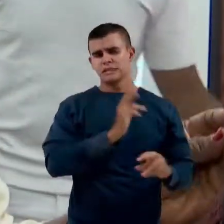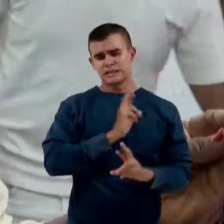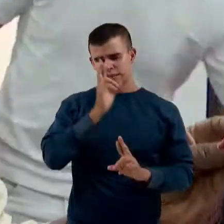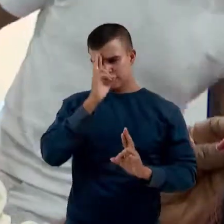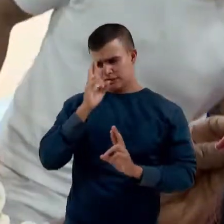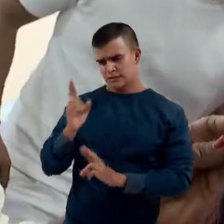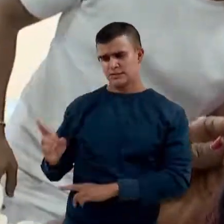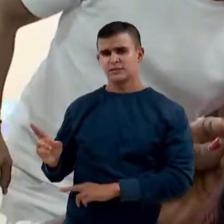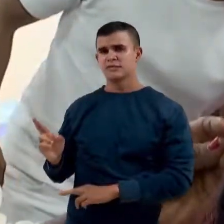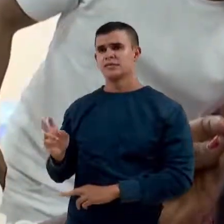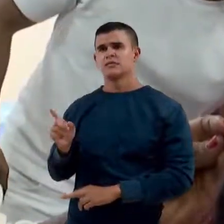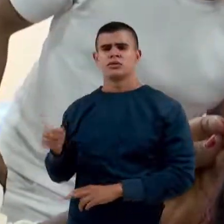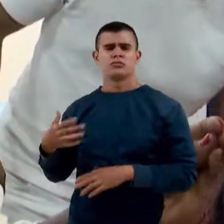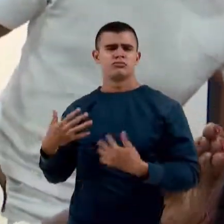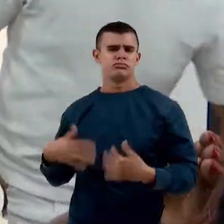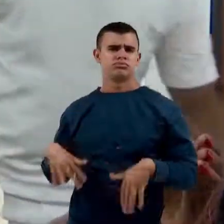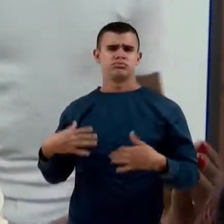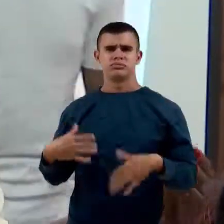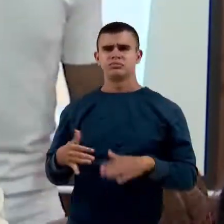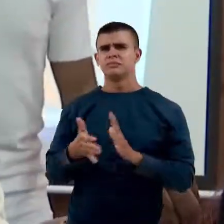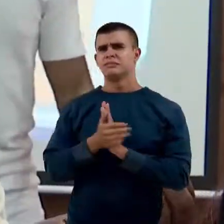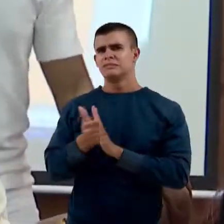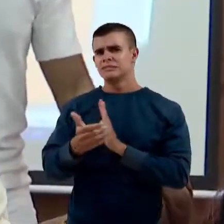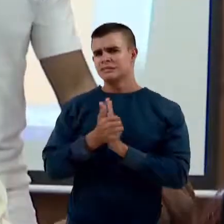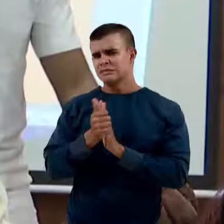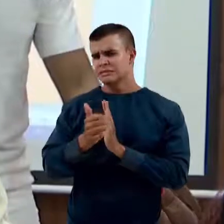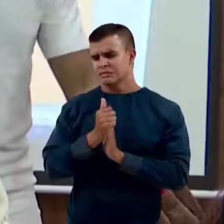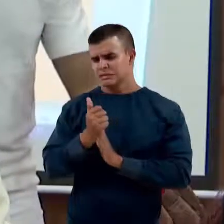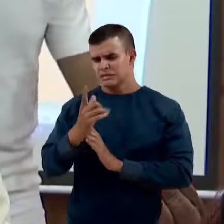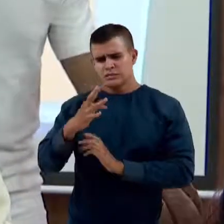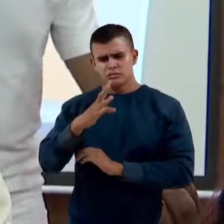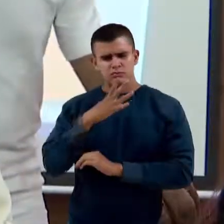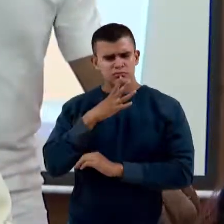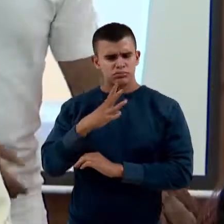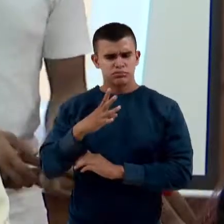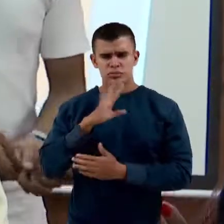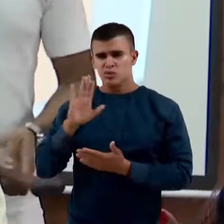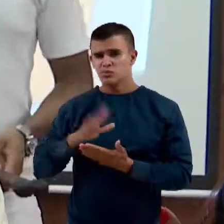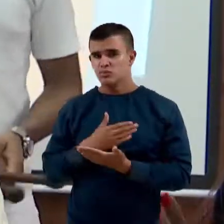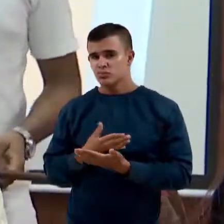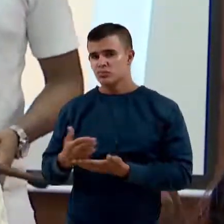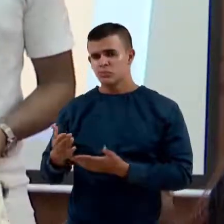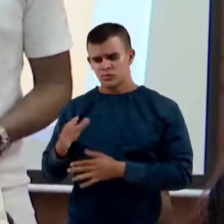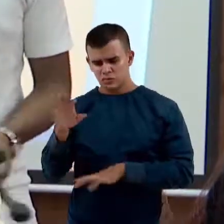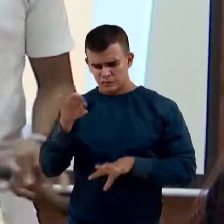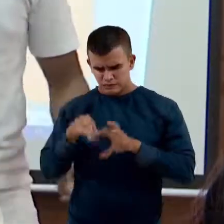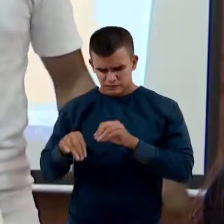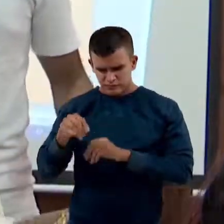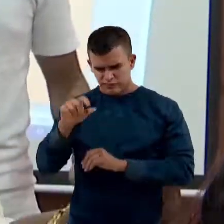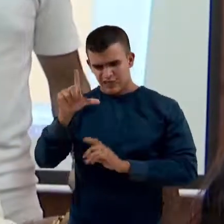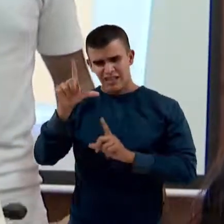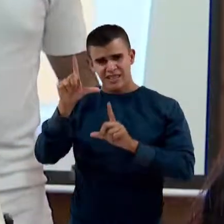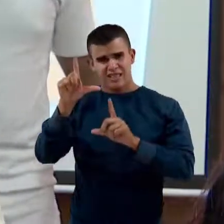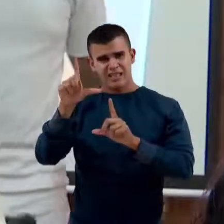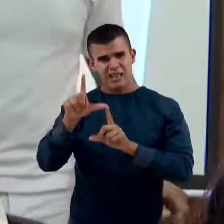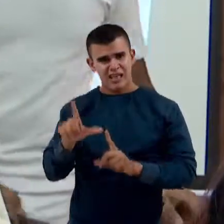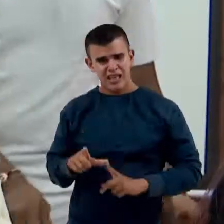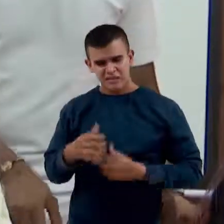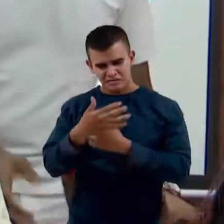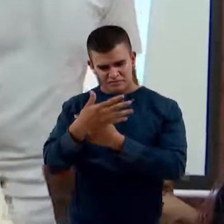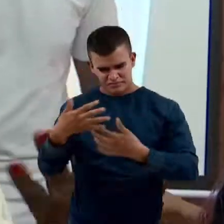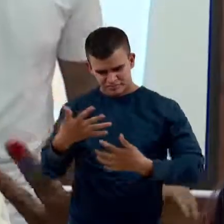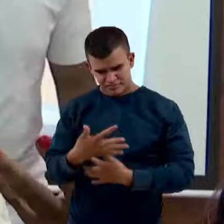un reconocimiento por ese talento musical, ese talento de la